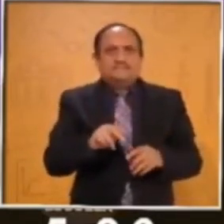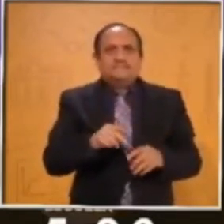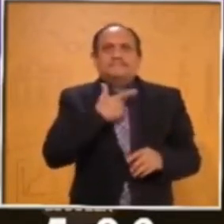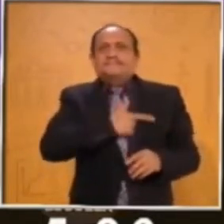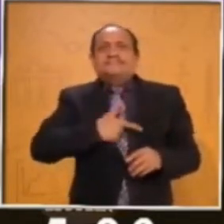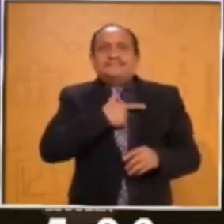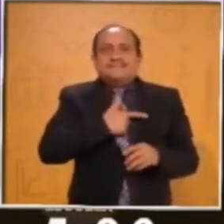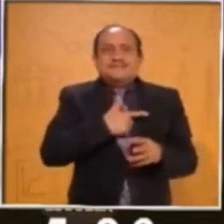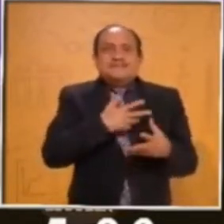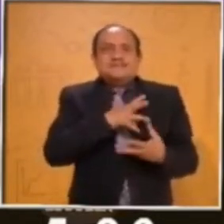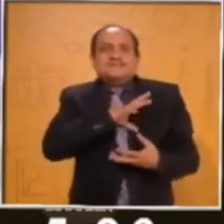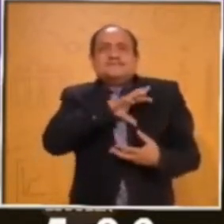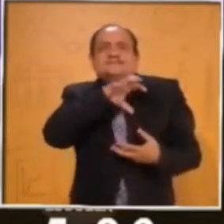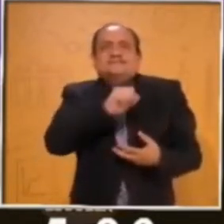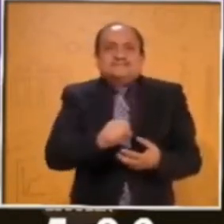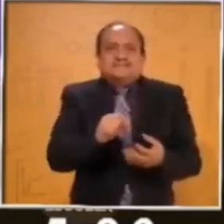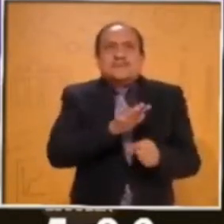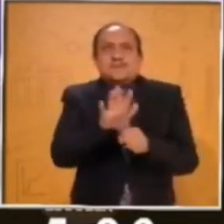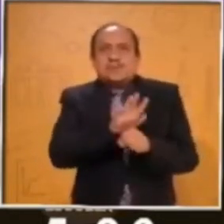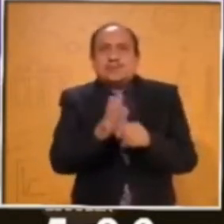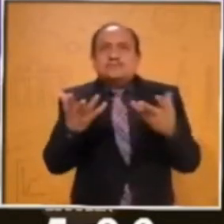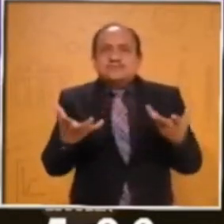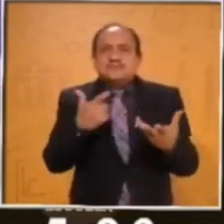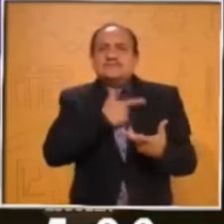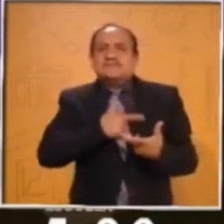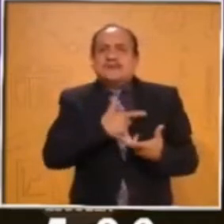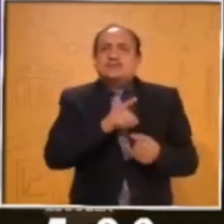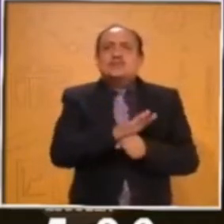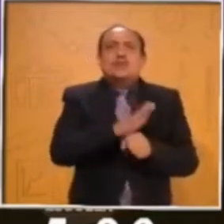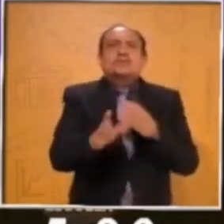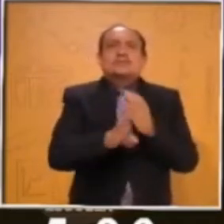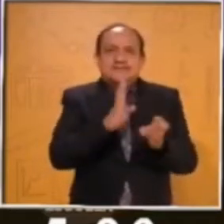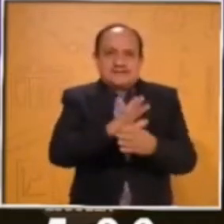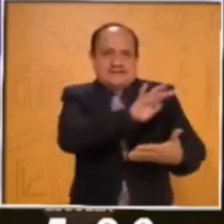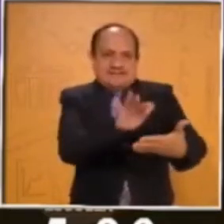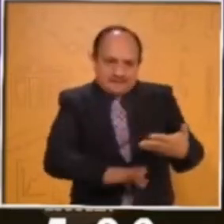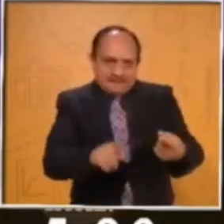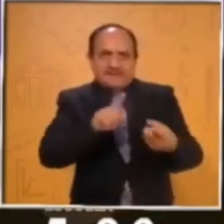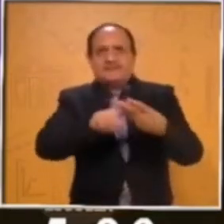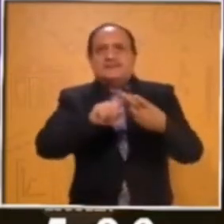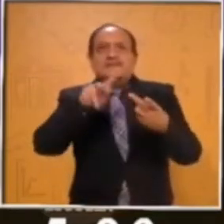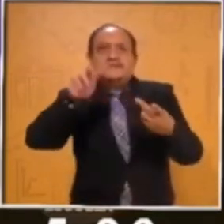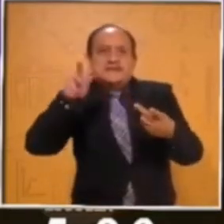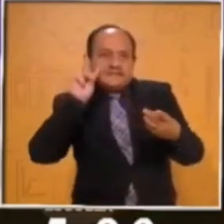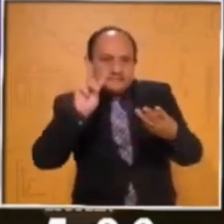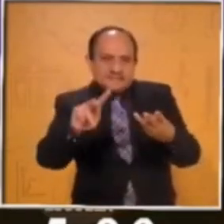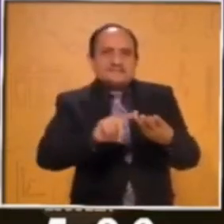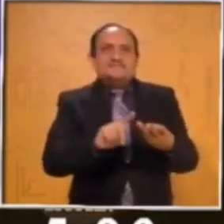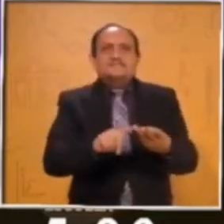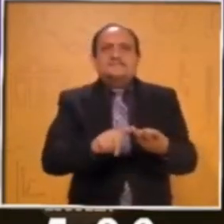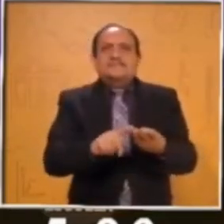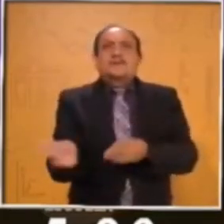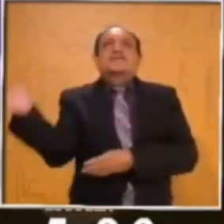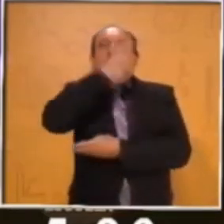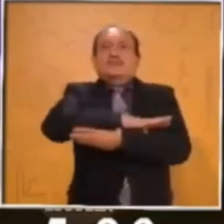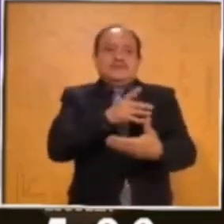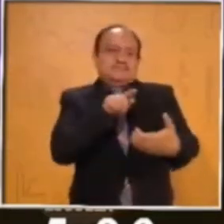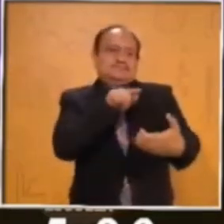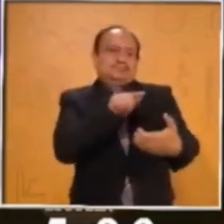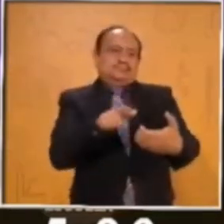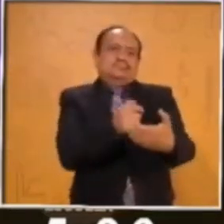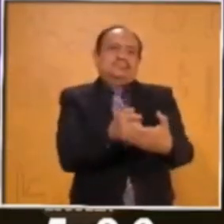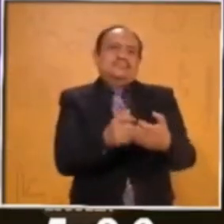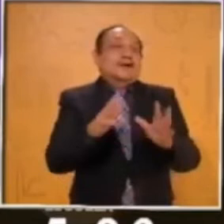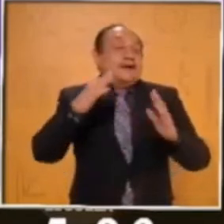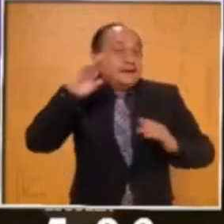qué disfruta, ¿sí? ¿Cuáles son los placeres que él disfruta? ¿Qué leer, el ver televisión, el estar todo el día en el celular? Hola, ¿qué tal,